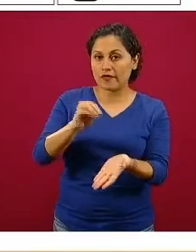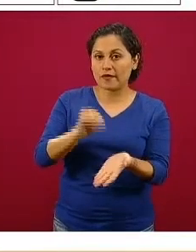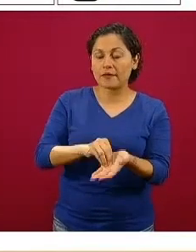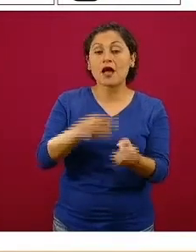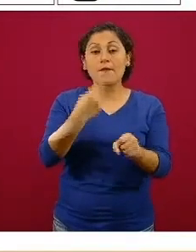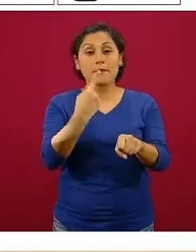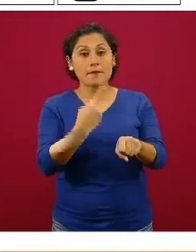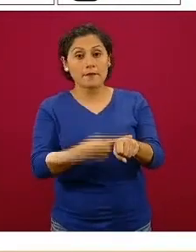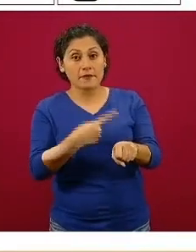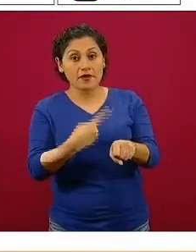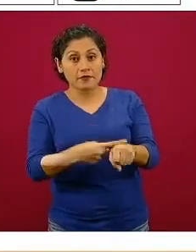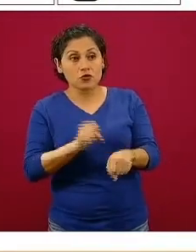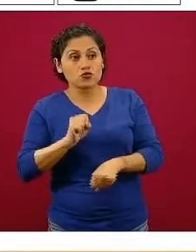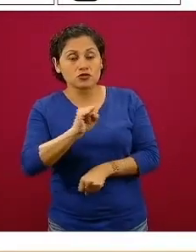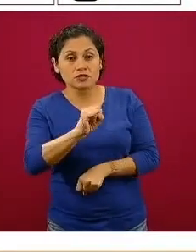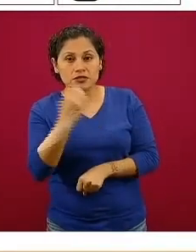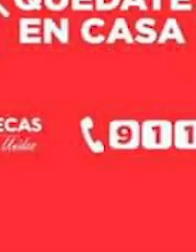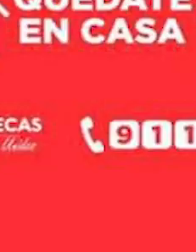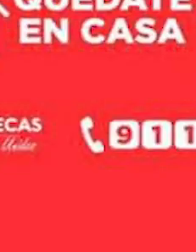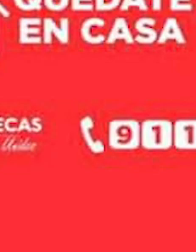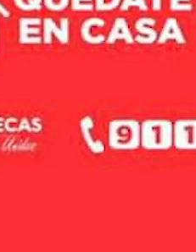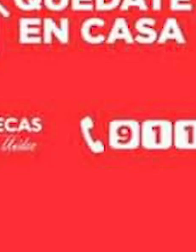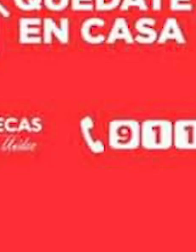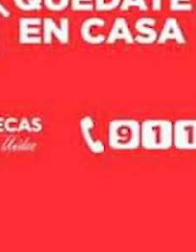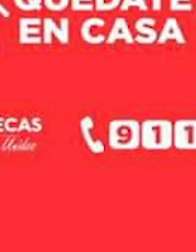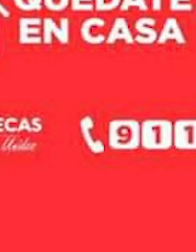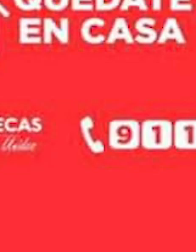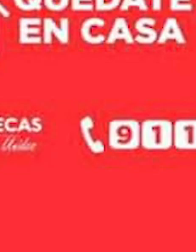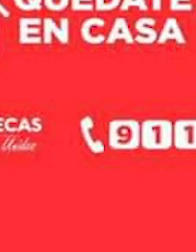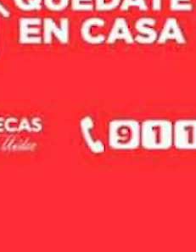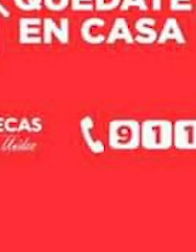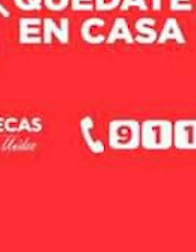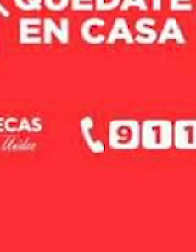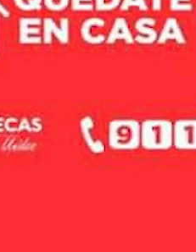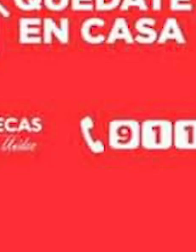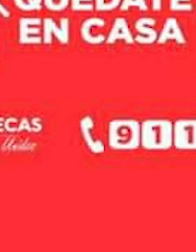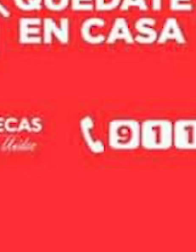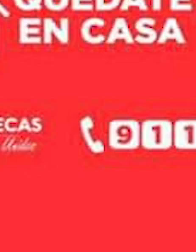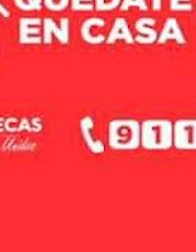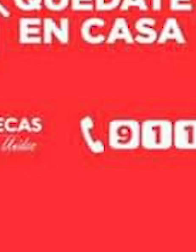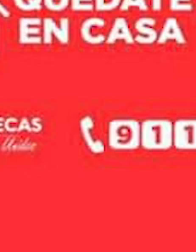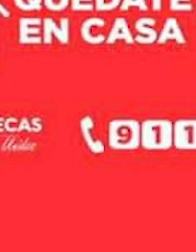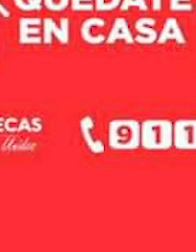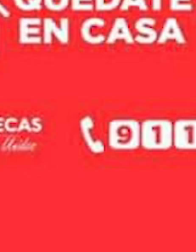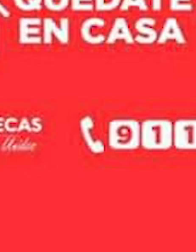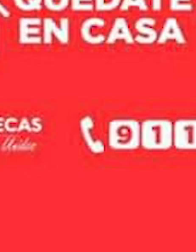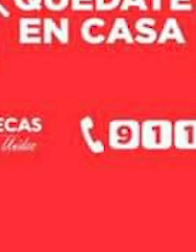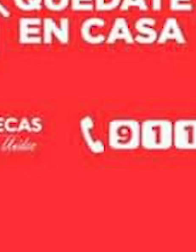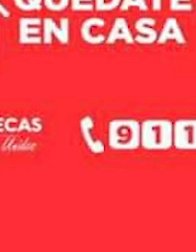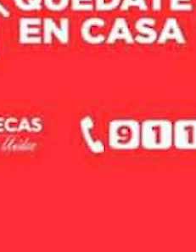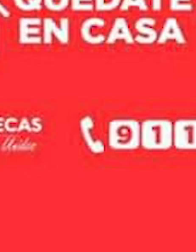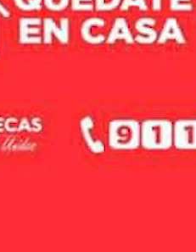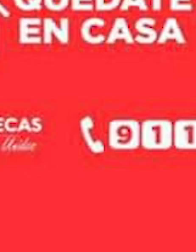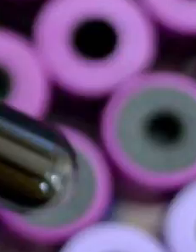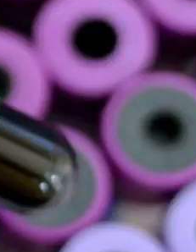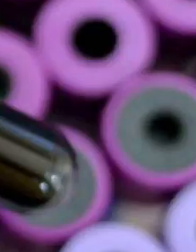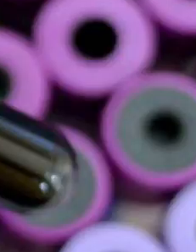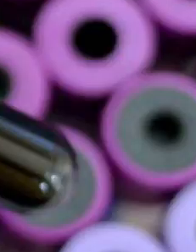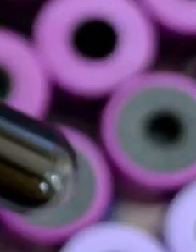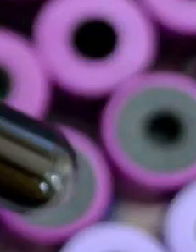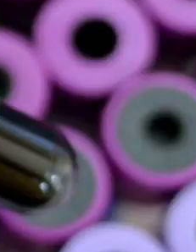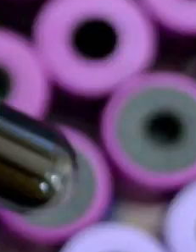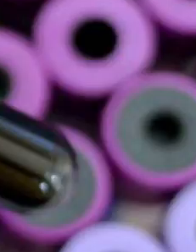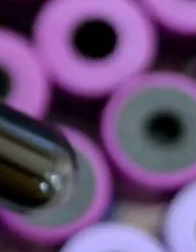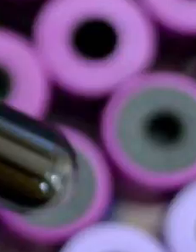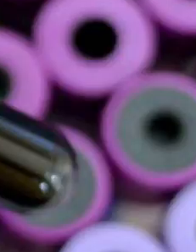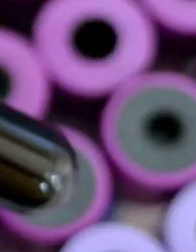positivas al virus SARS-CoV-2. De igual forma, Hugo López-Gatell dio a conocer ejemplos de actividades en el espacio público y